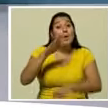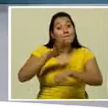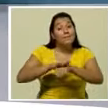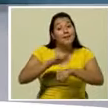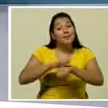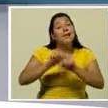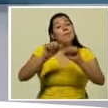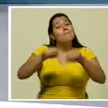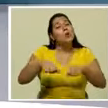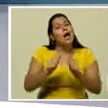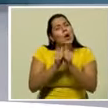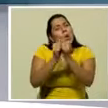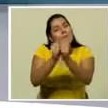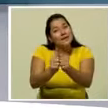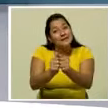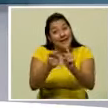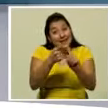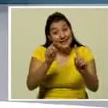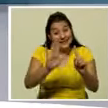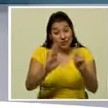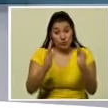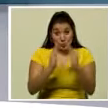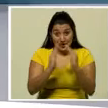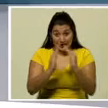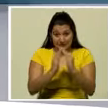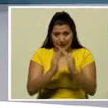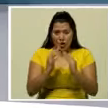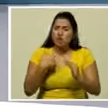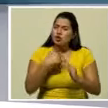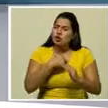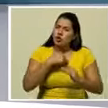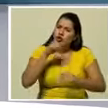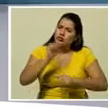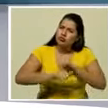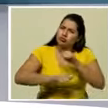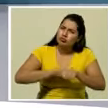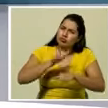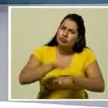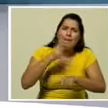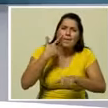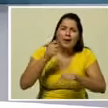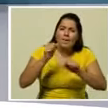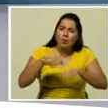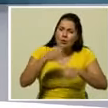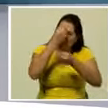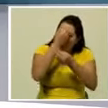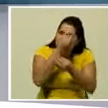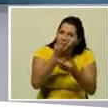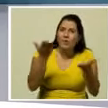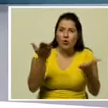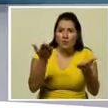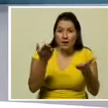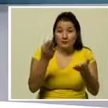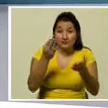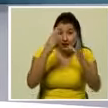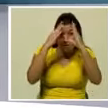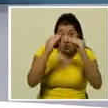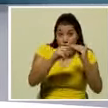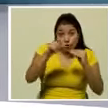permitido acompañarlos en sus casas. Nos esforzamos por ofrecerles la información que ustedes necesitan para